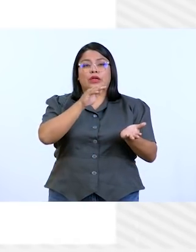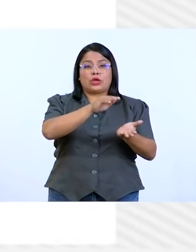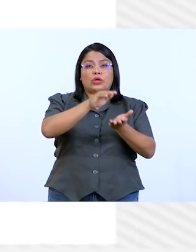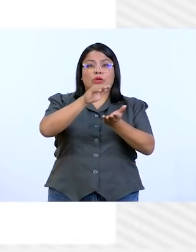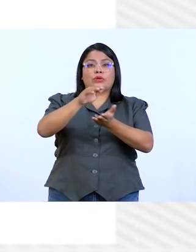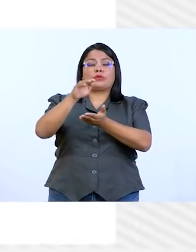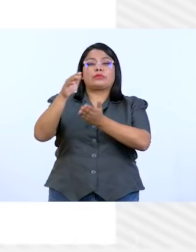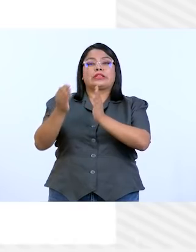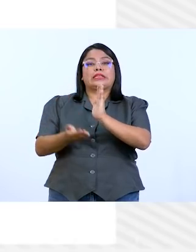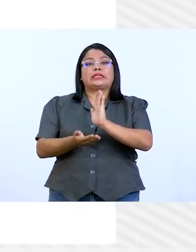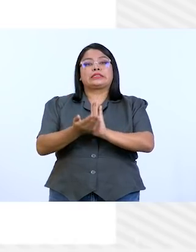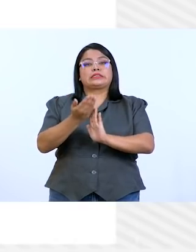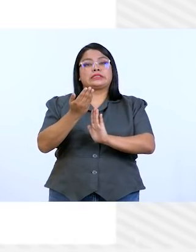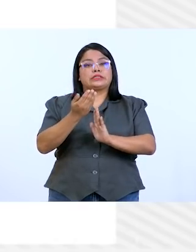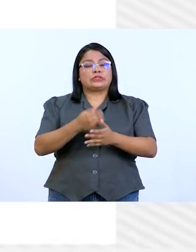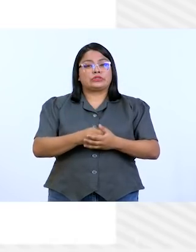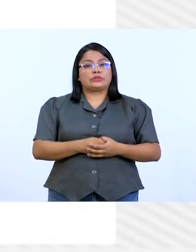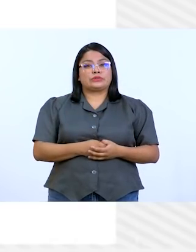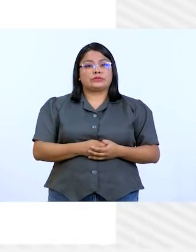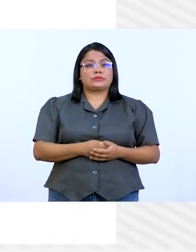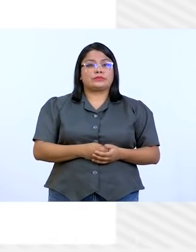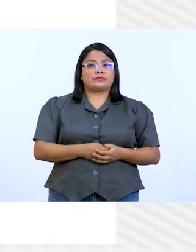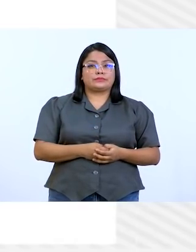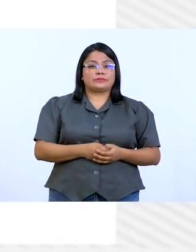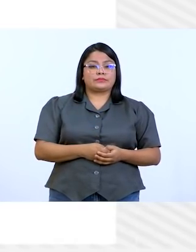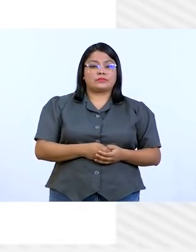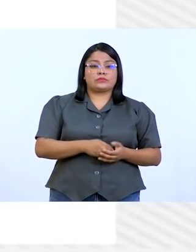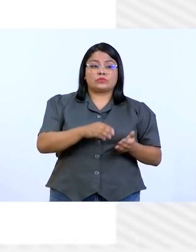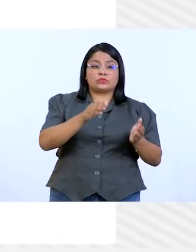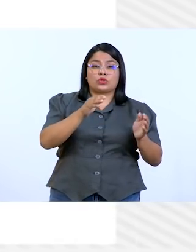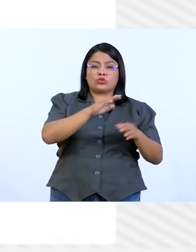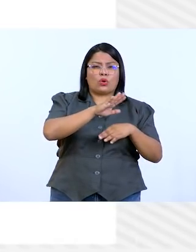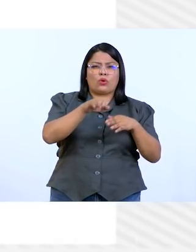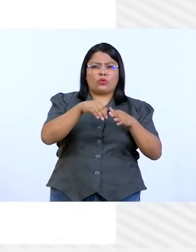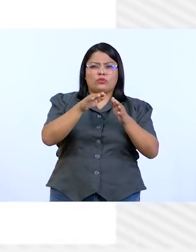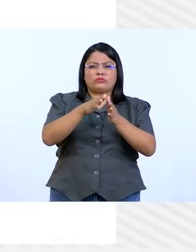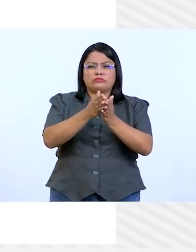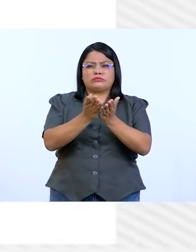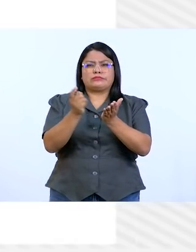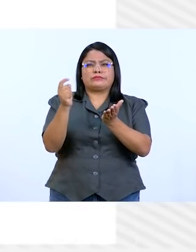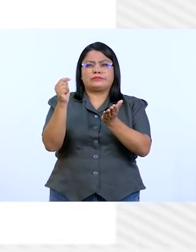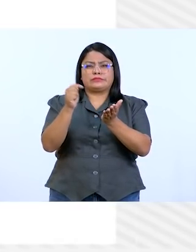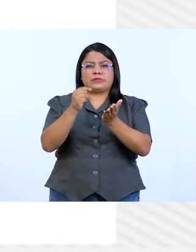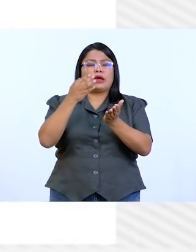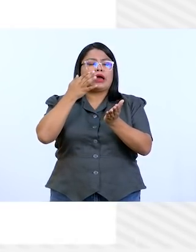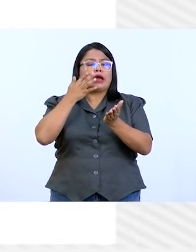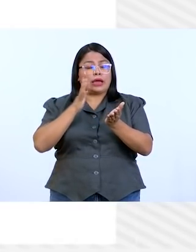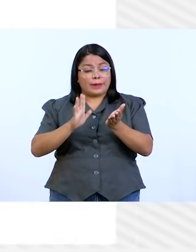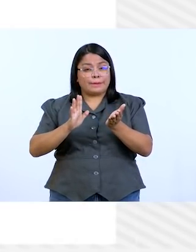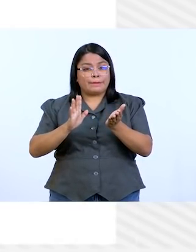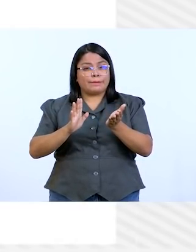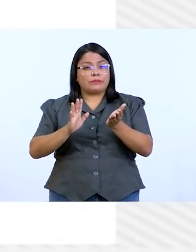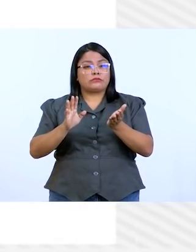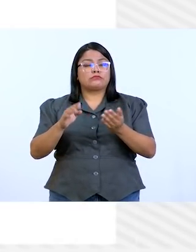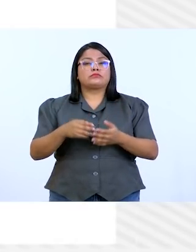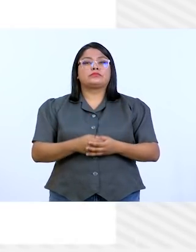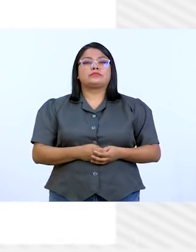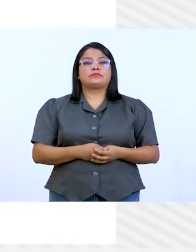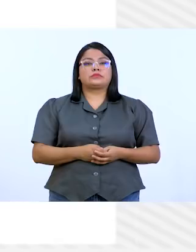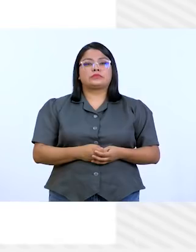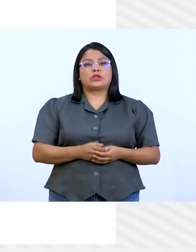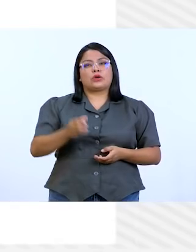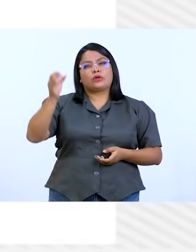Posteriormente, cada unidad desarrolla las secciones del libro de texto. Así, por ejemplo,